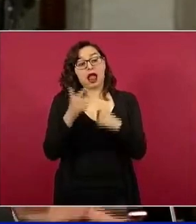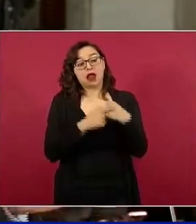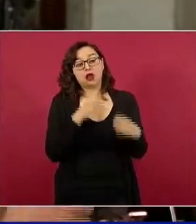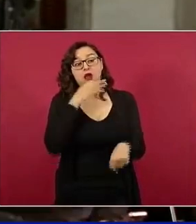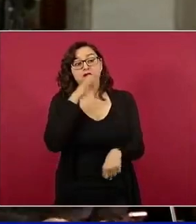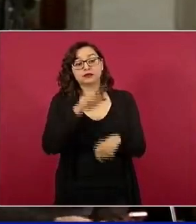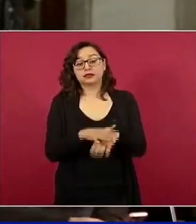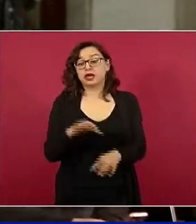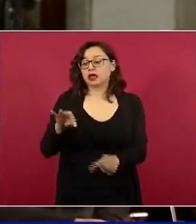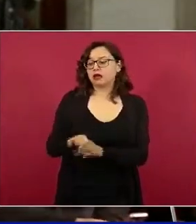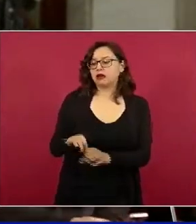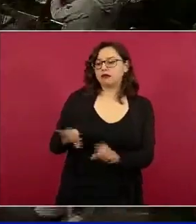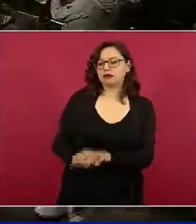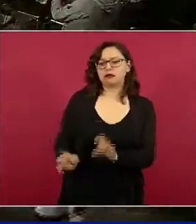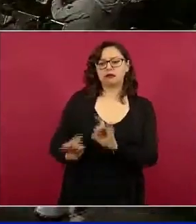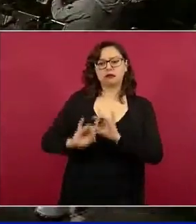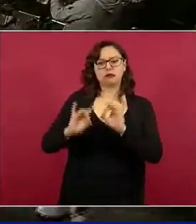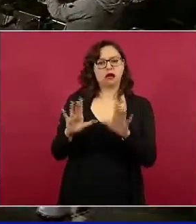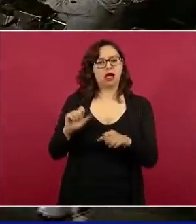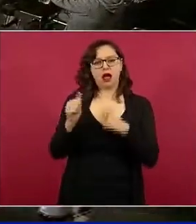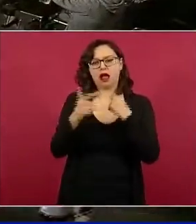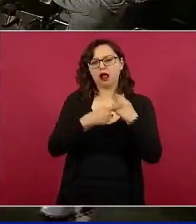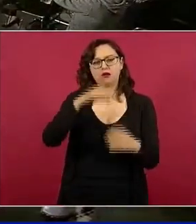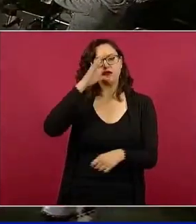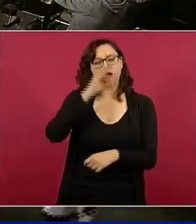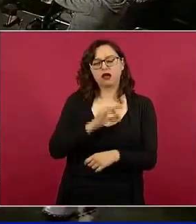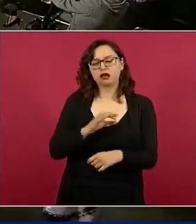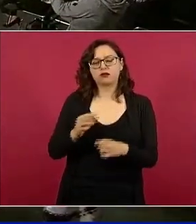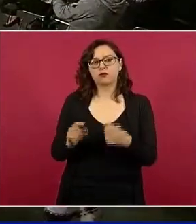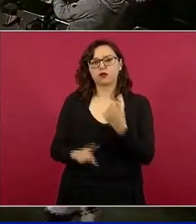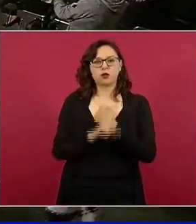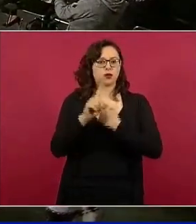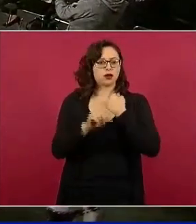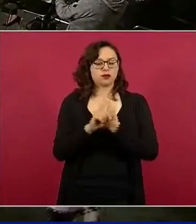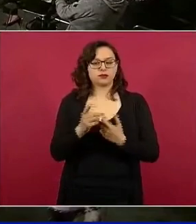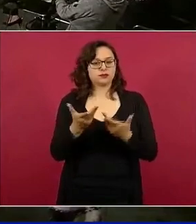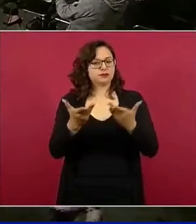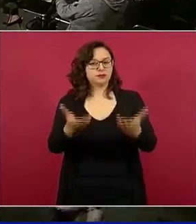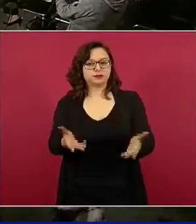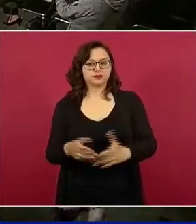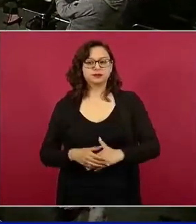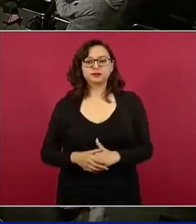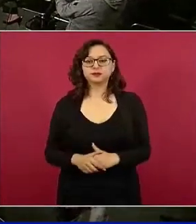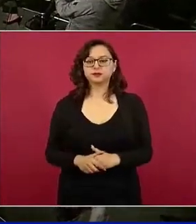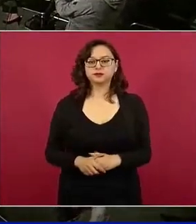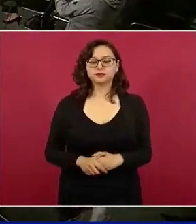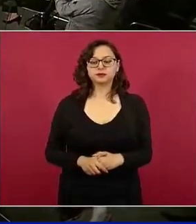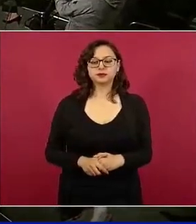proceso electoral que ocurrió el día de ayer. Gracias, presidente. Bueno,